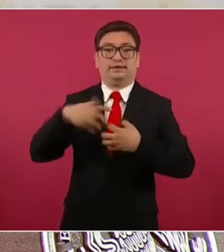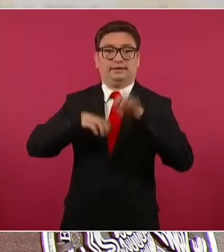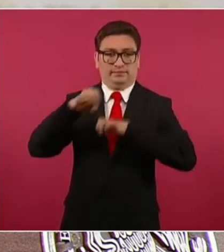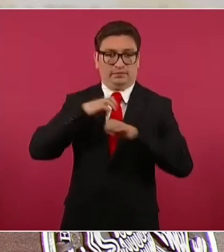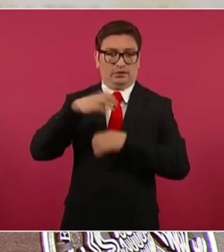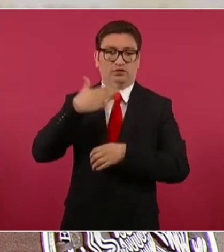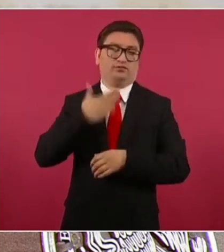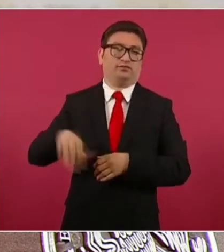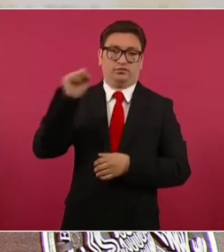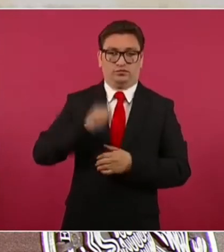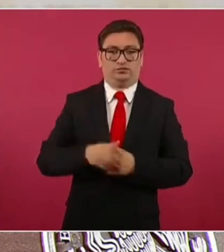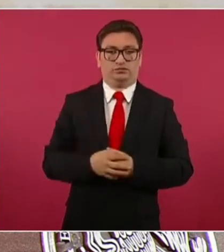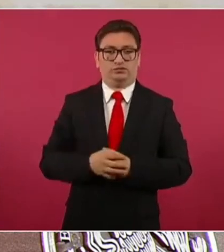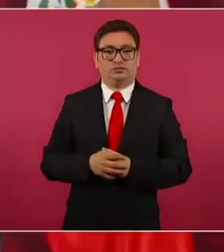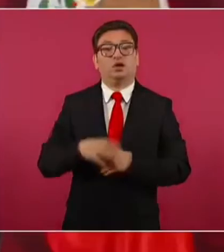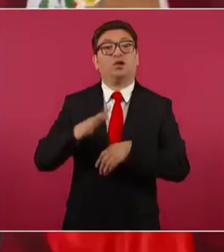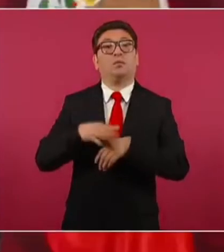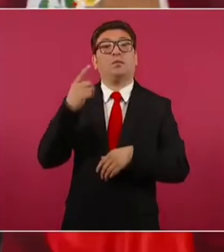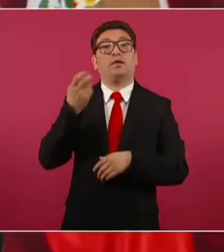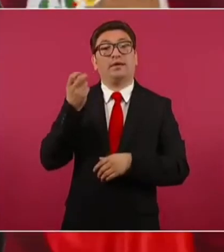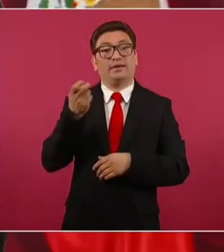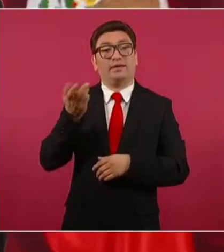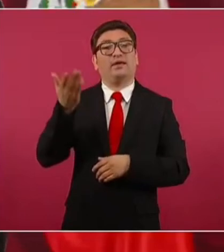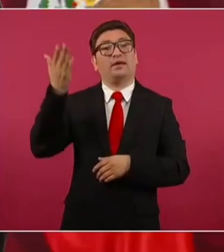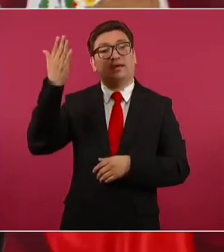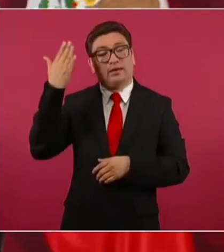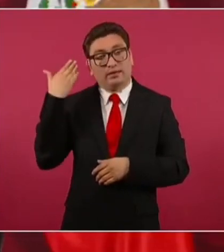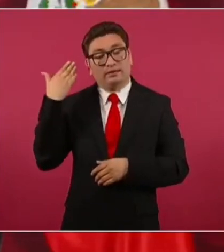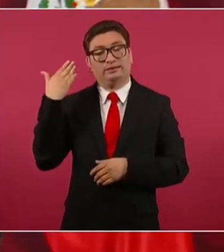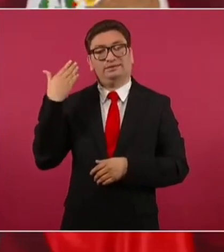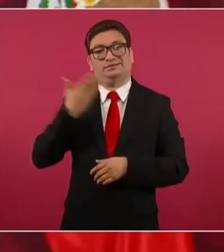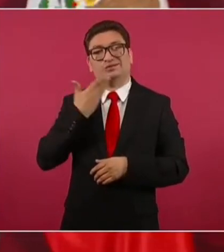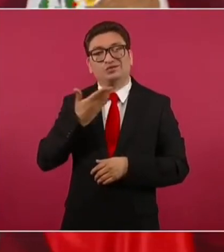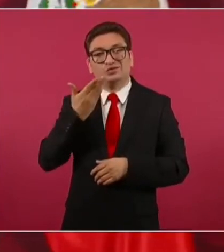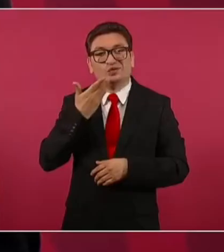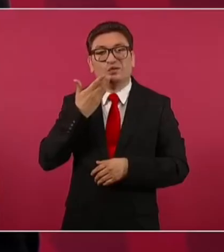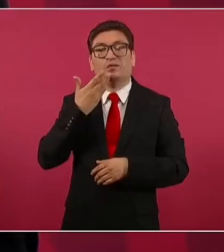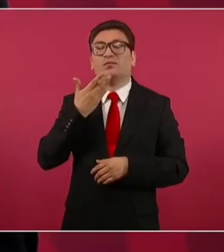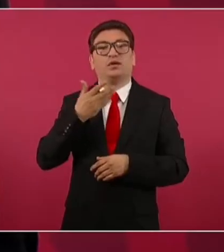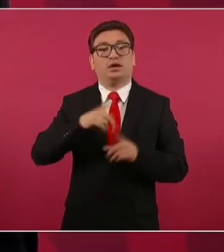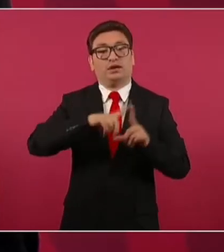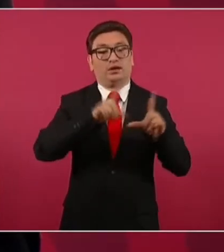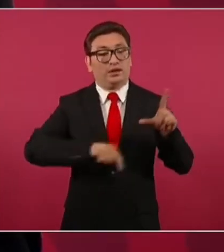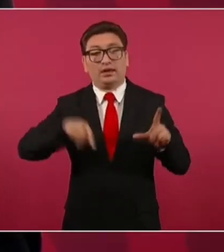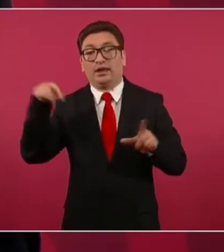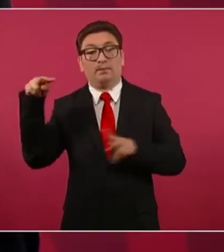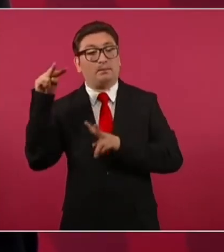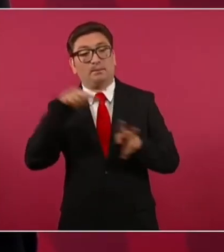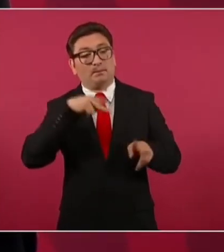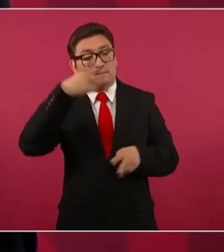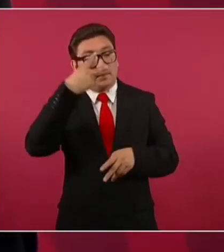famosa, porque así era, veían a México como tierra de